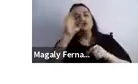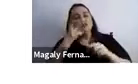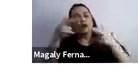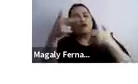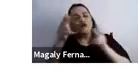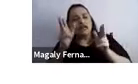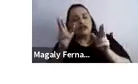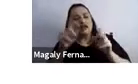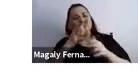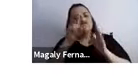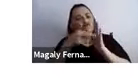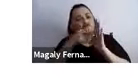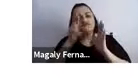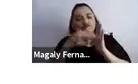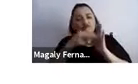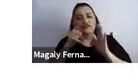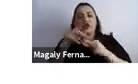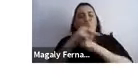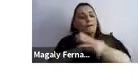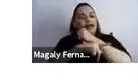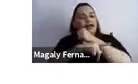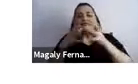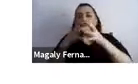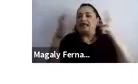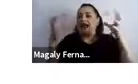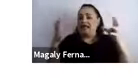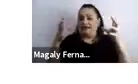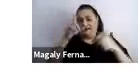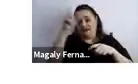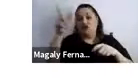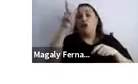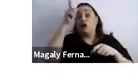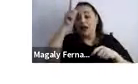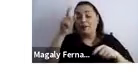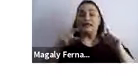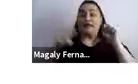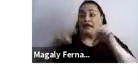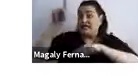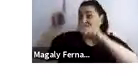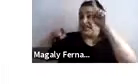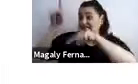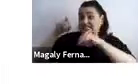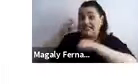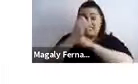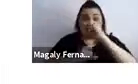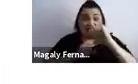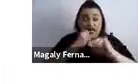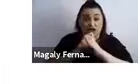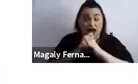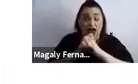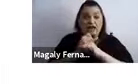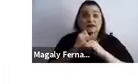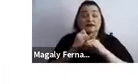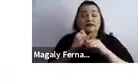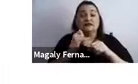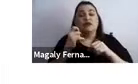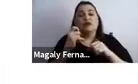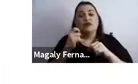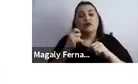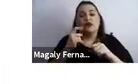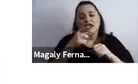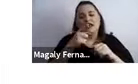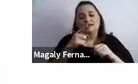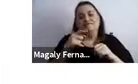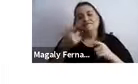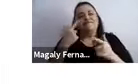y sostenible en los países más grandes, porque lógicamente las estadísticas internacionales son un poquito arbitrarias,